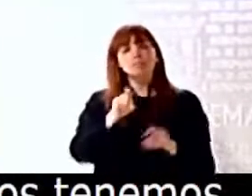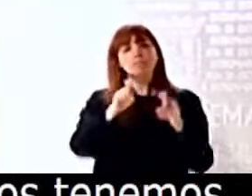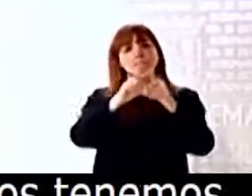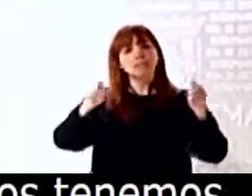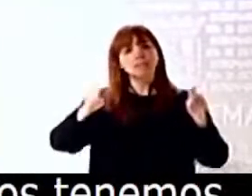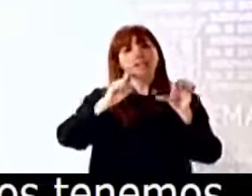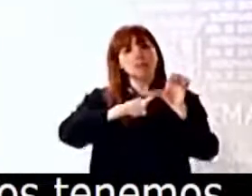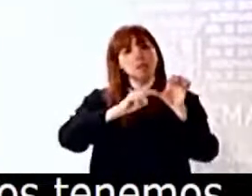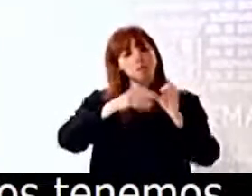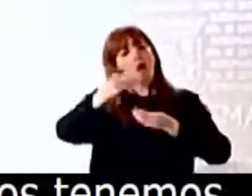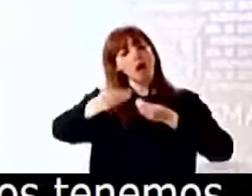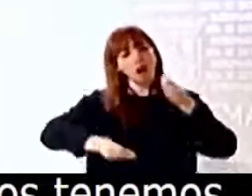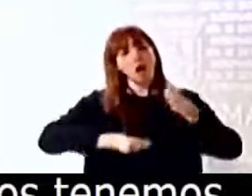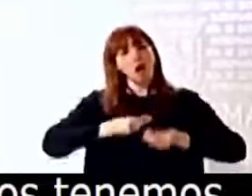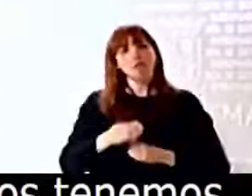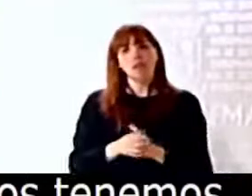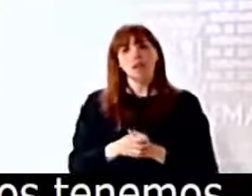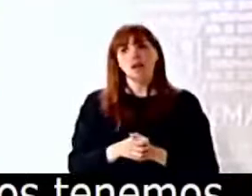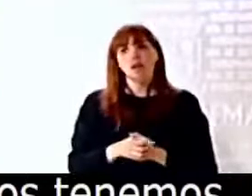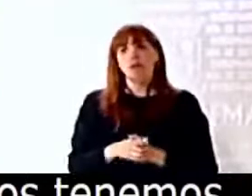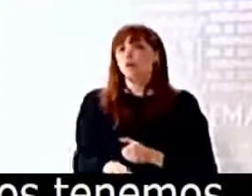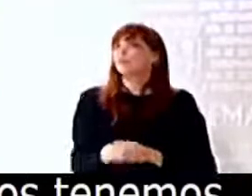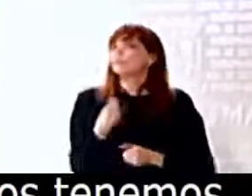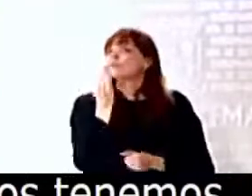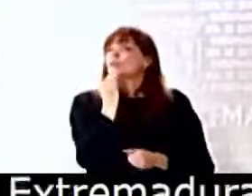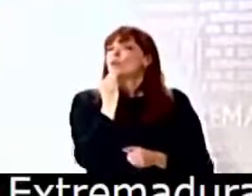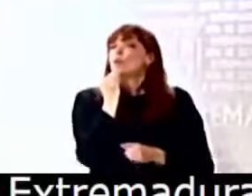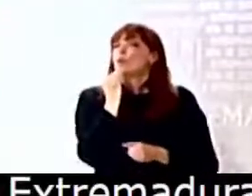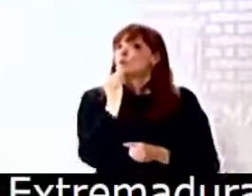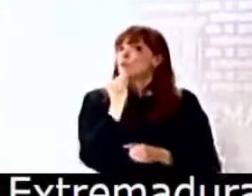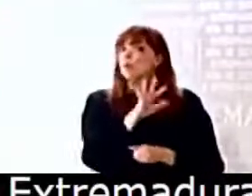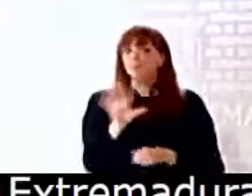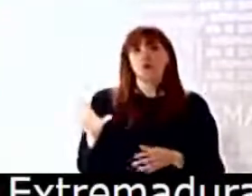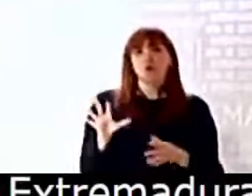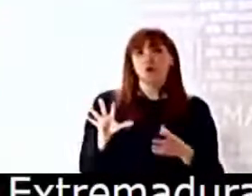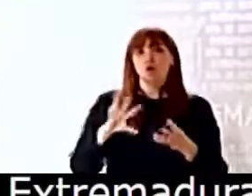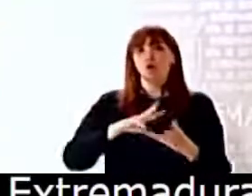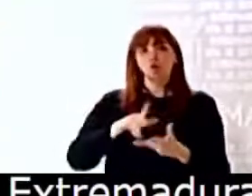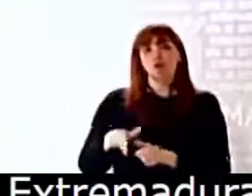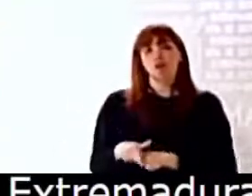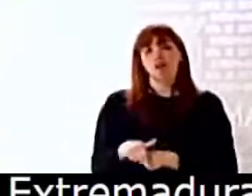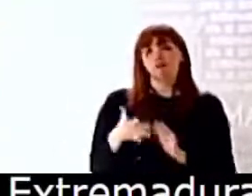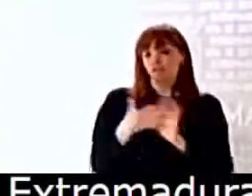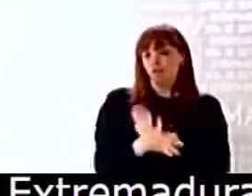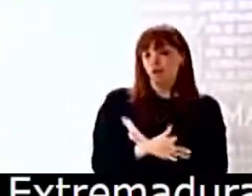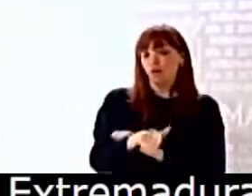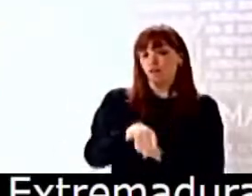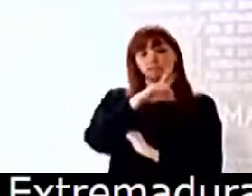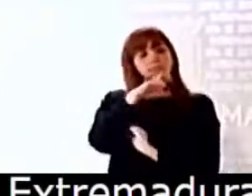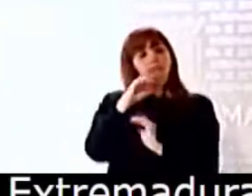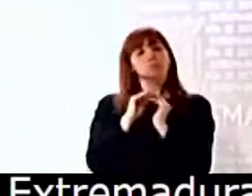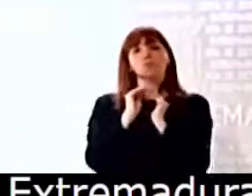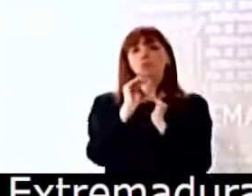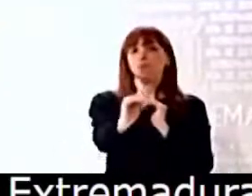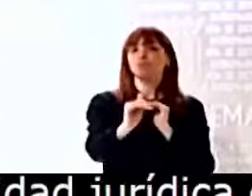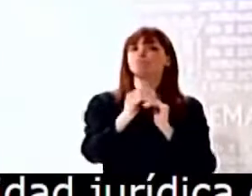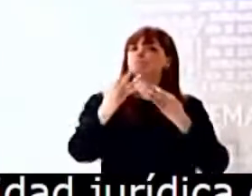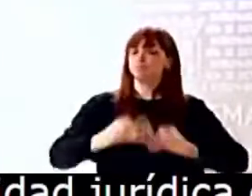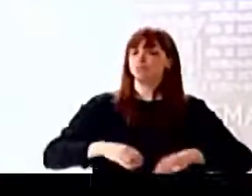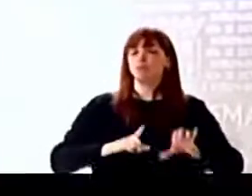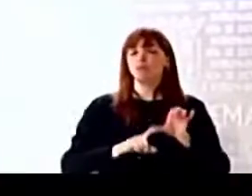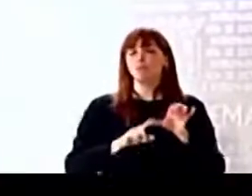empresas de Extremadura. Y esa es la mejor noticia de que hay seguridad jurídica en Extremadura. ¿Más